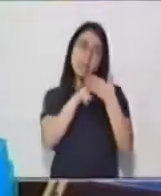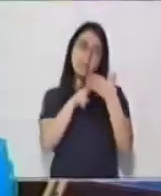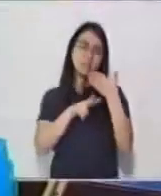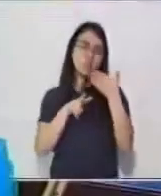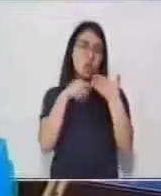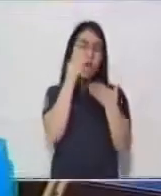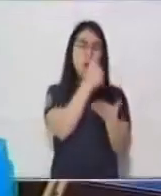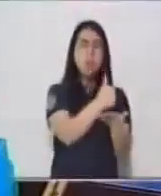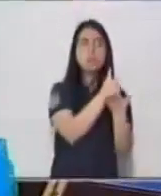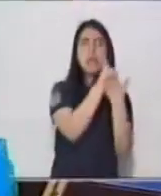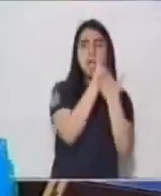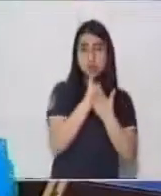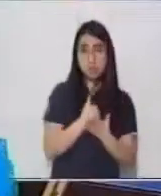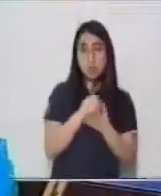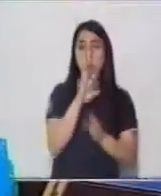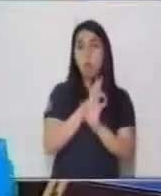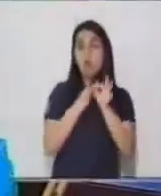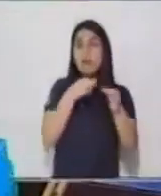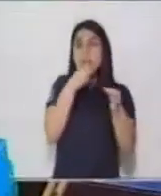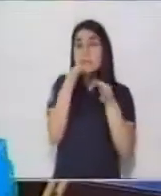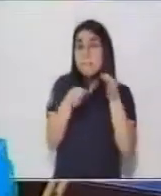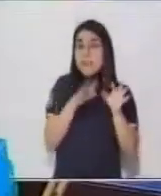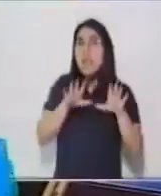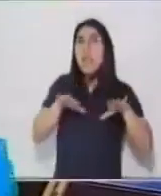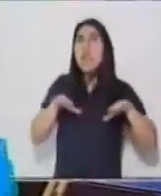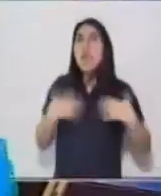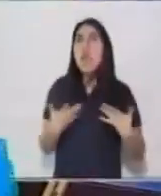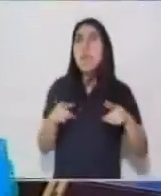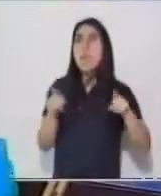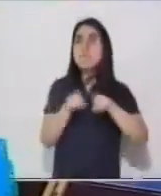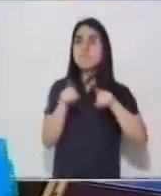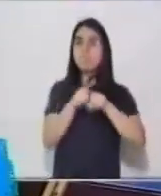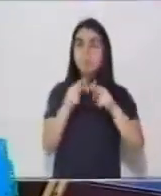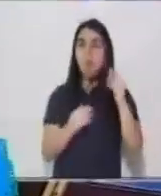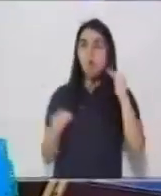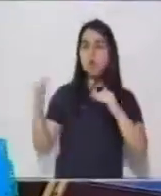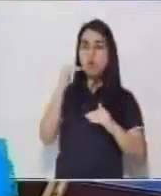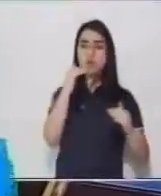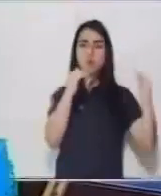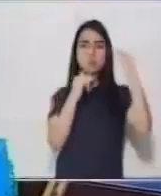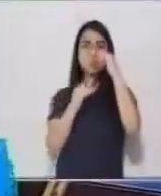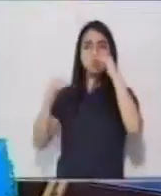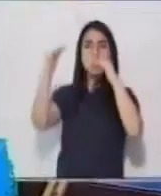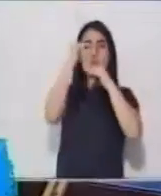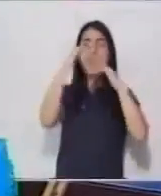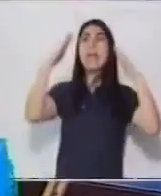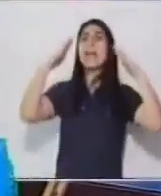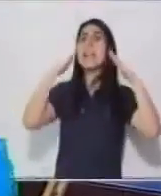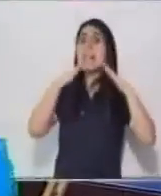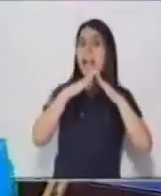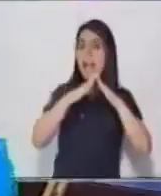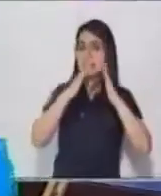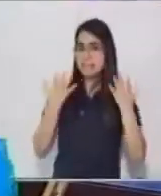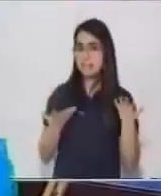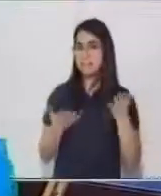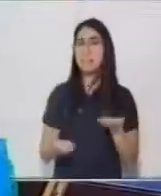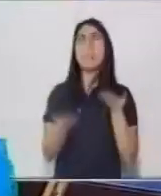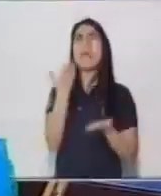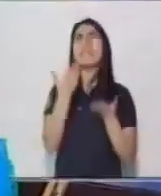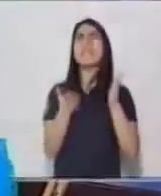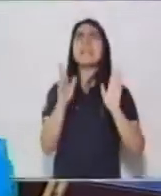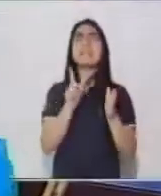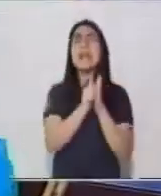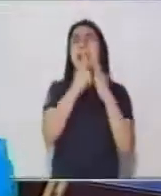construir una casa, por ejemplo. Bueno, entonces, el libro ¿Cómo se construye una vivienda?